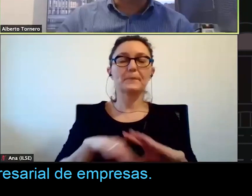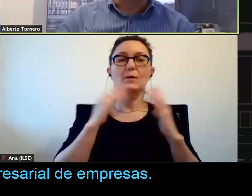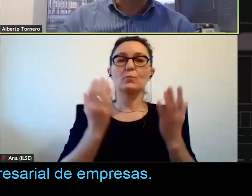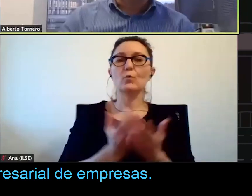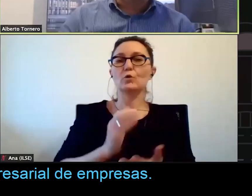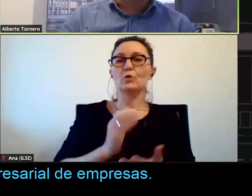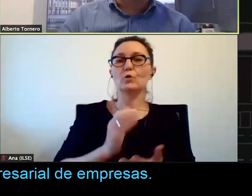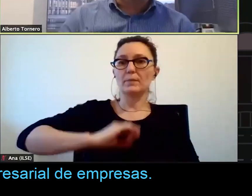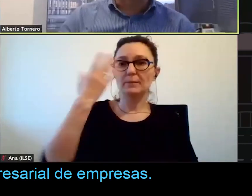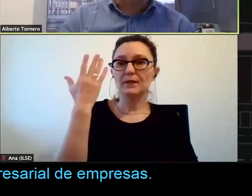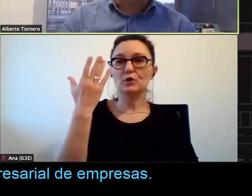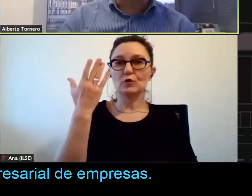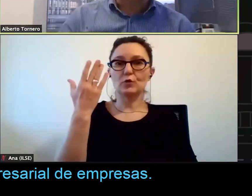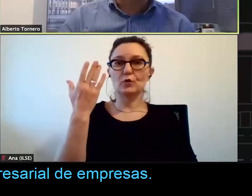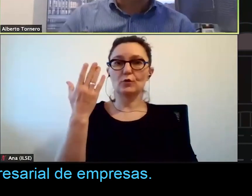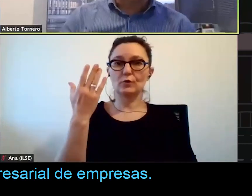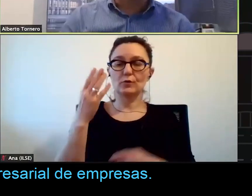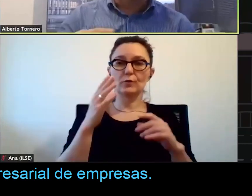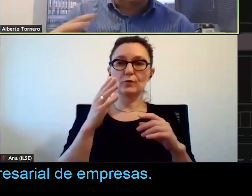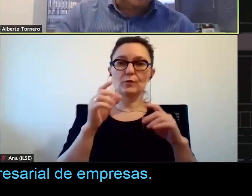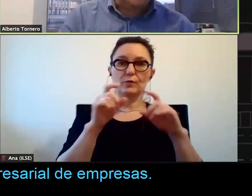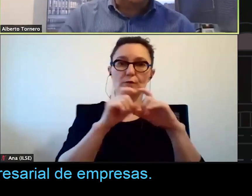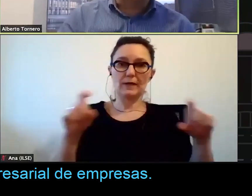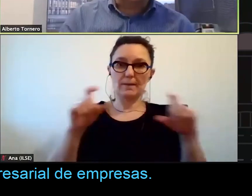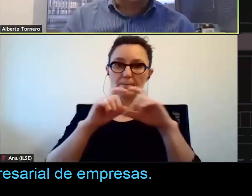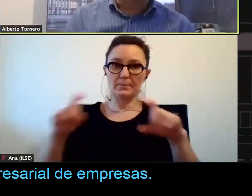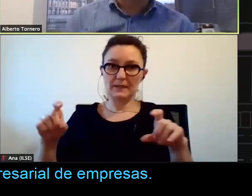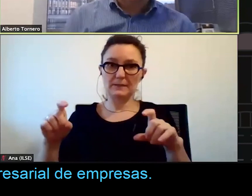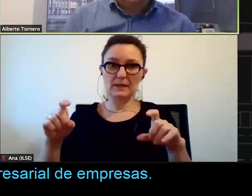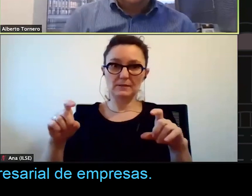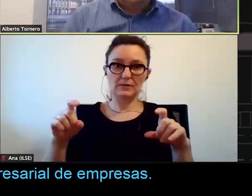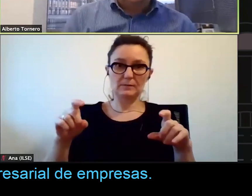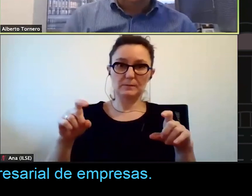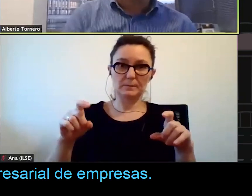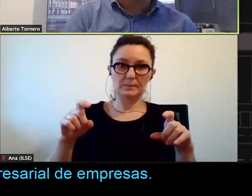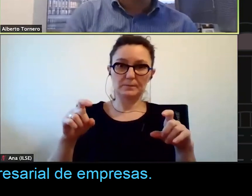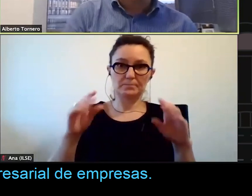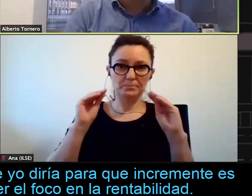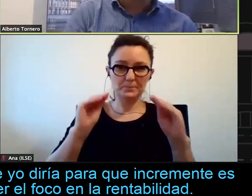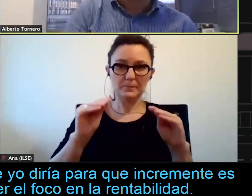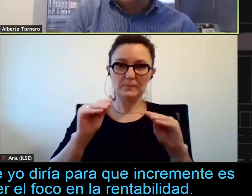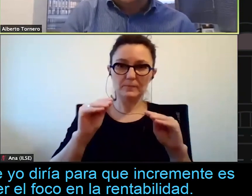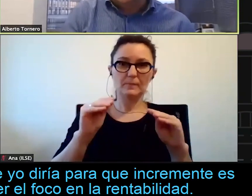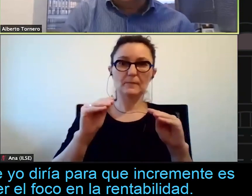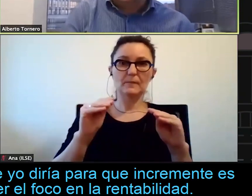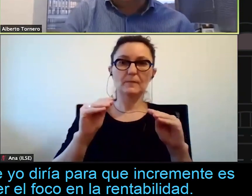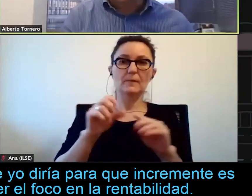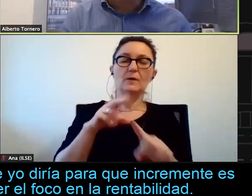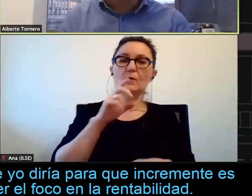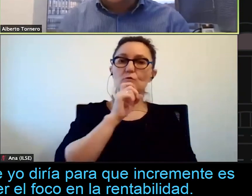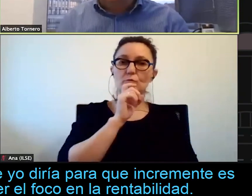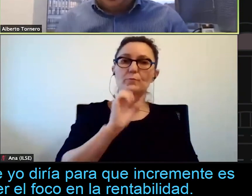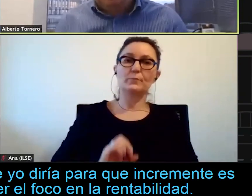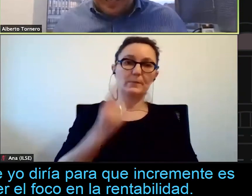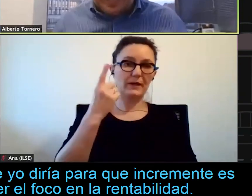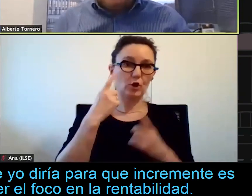desarrollo empresarial de empresas focalizadas o que tienen. Lo primero es, yo creo que las necesidades que yo